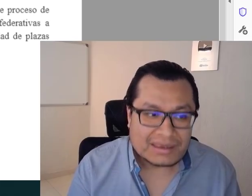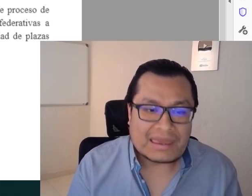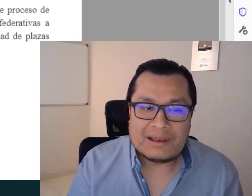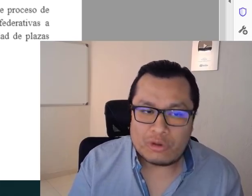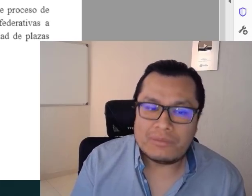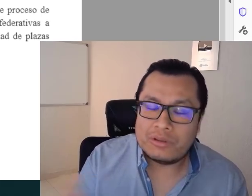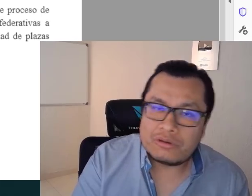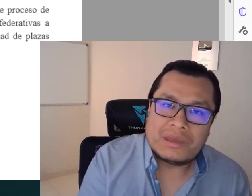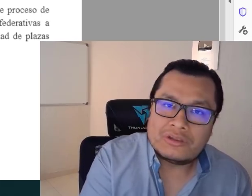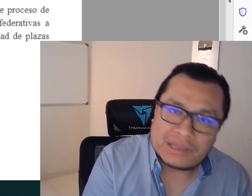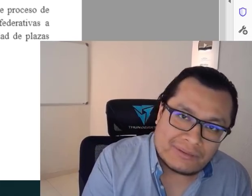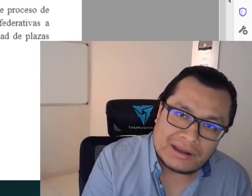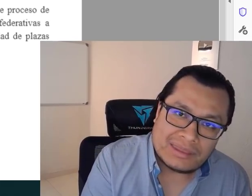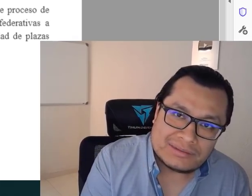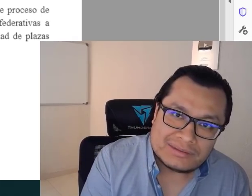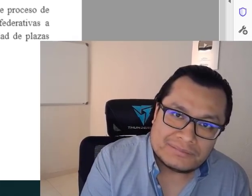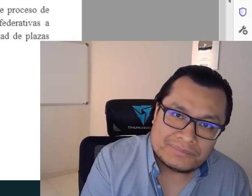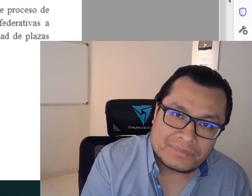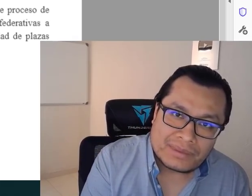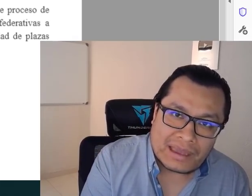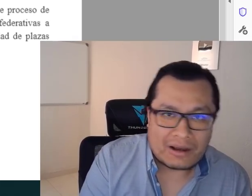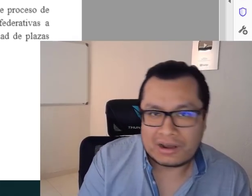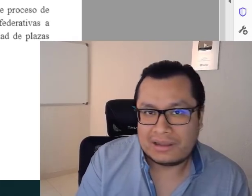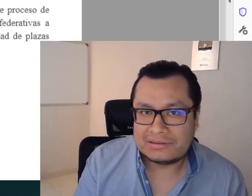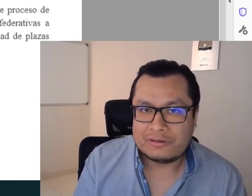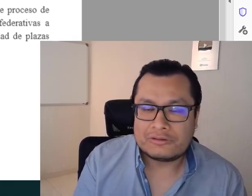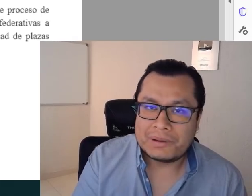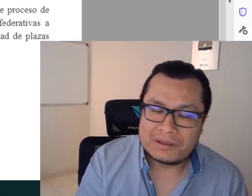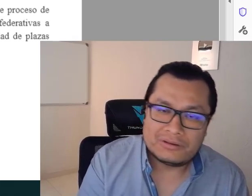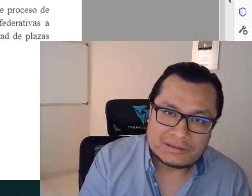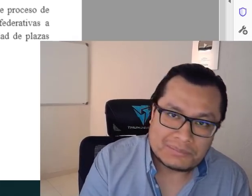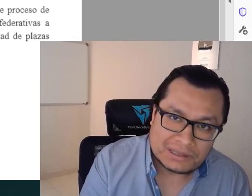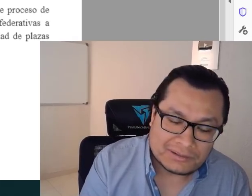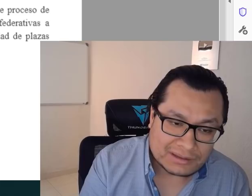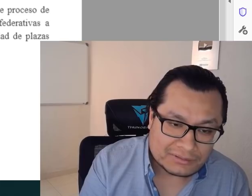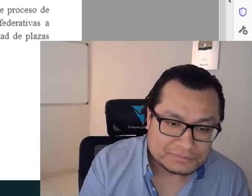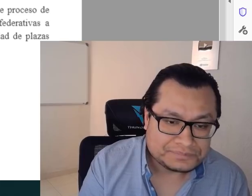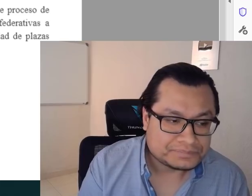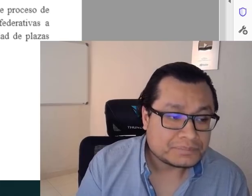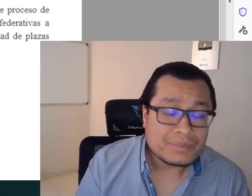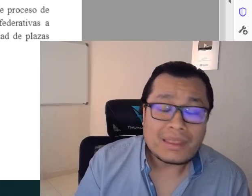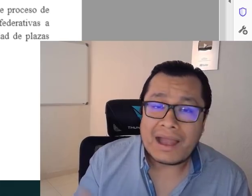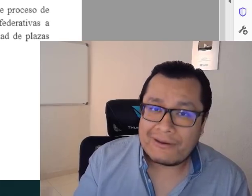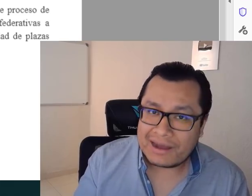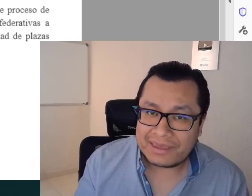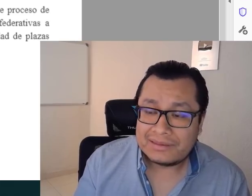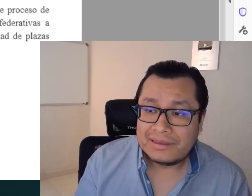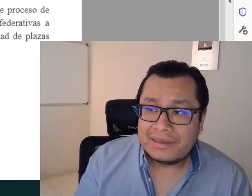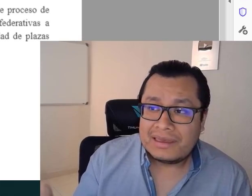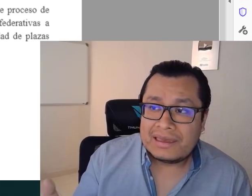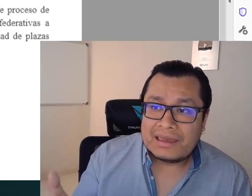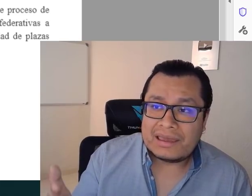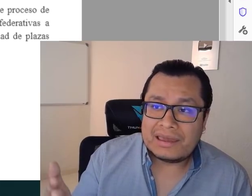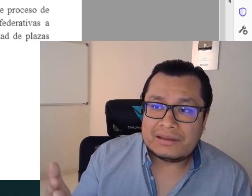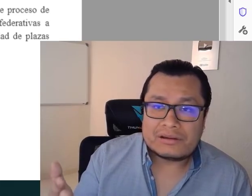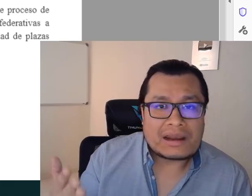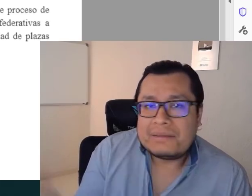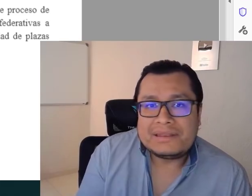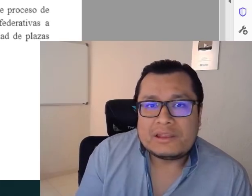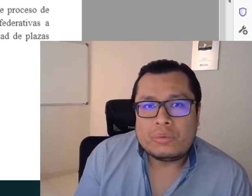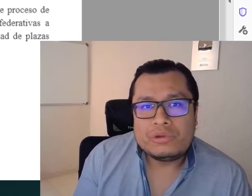que el nuevo documento tiene validez era lo que le decía a los compañeros que se manifiestan ahora bien